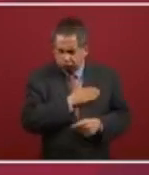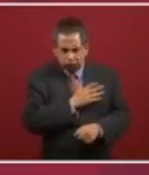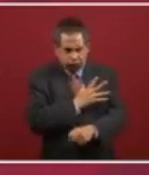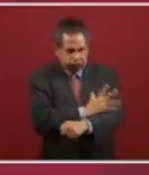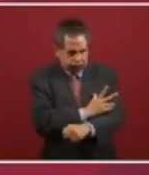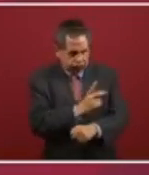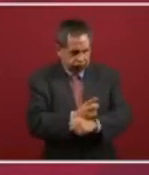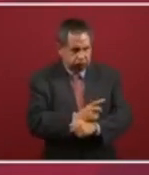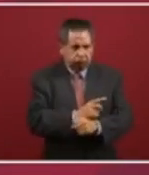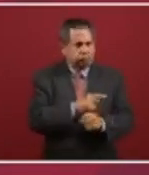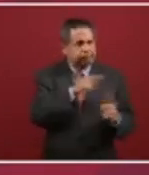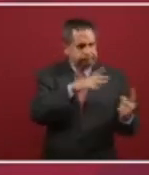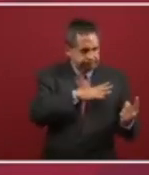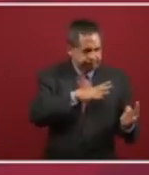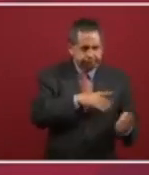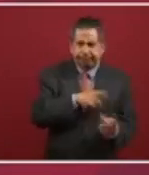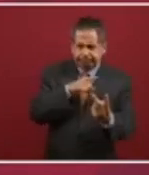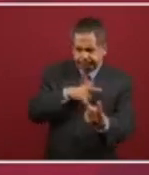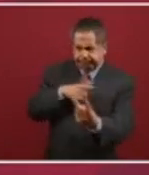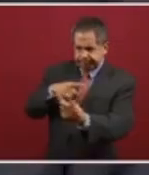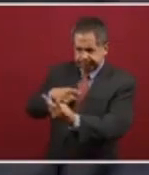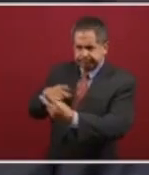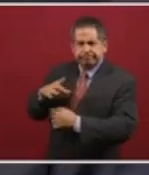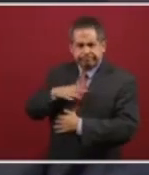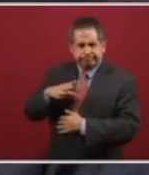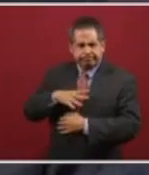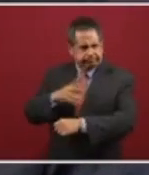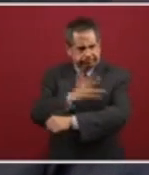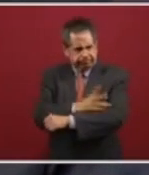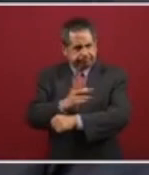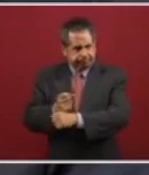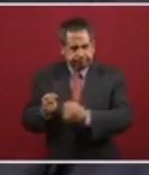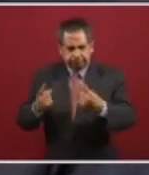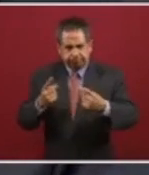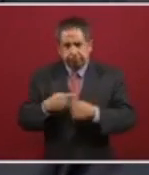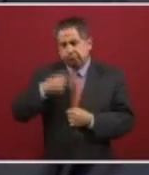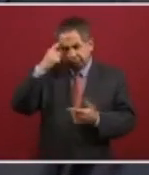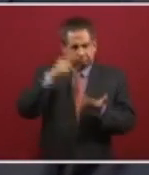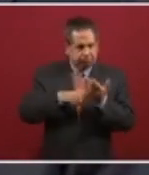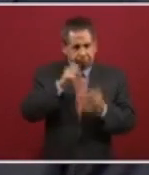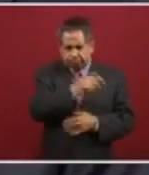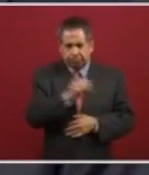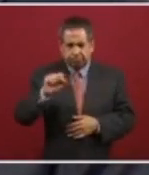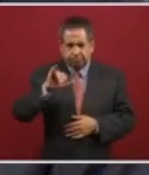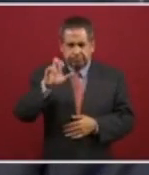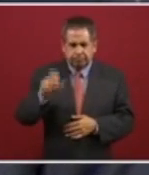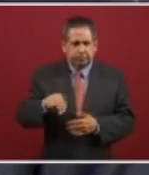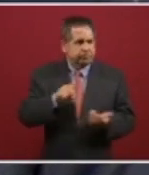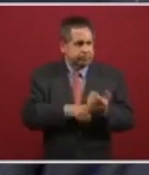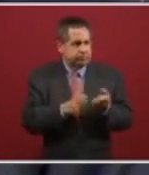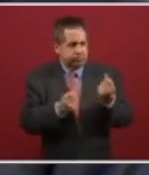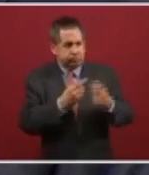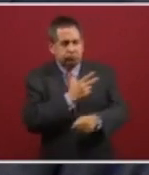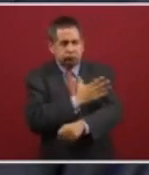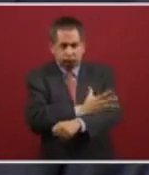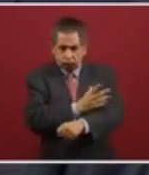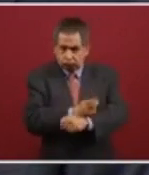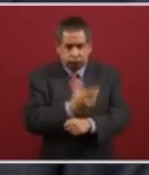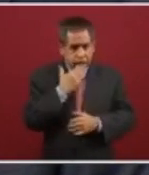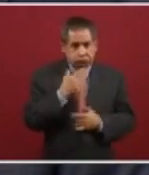en todas las instituciones, que eso es lo que pasa, considero, en el Poder Judicial, que hay